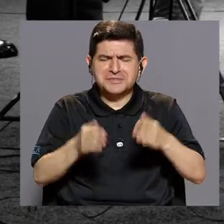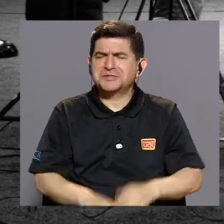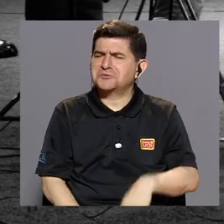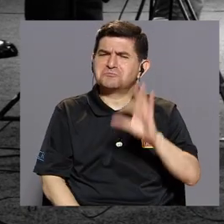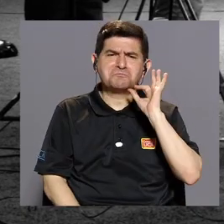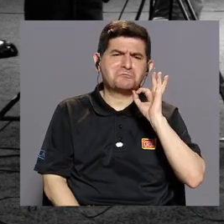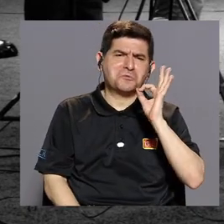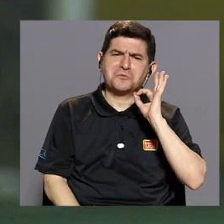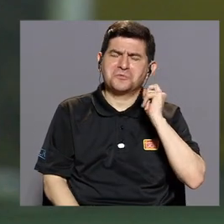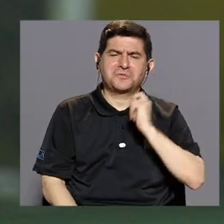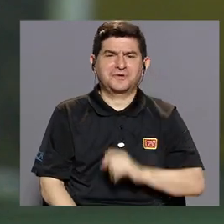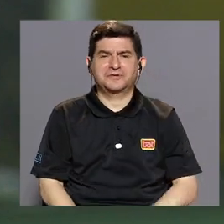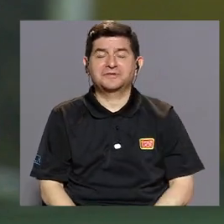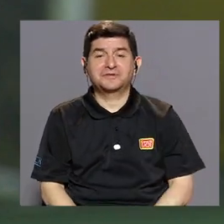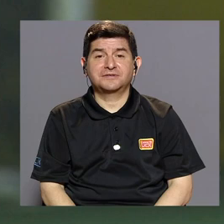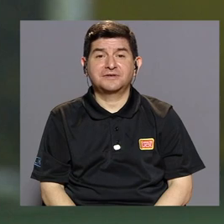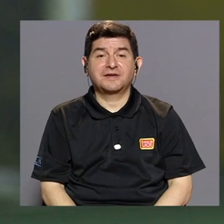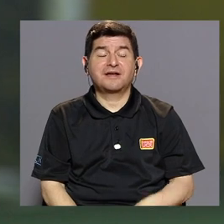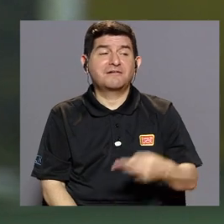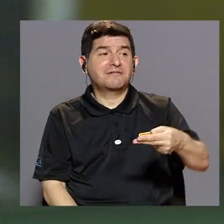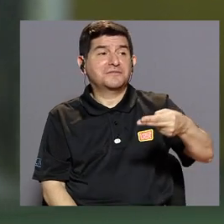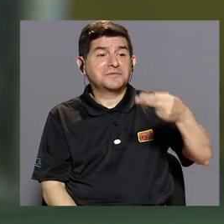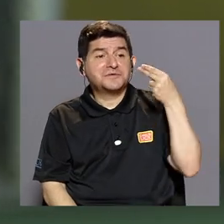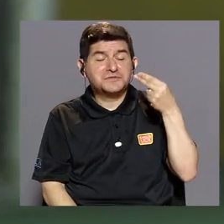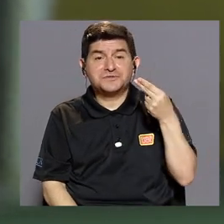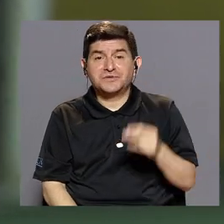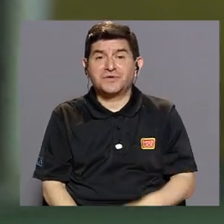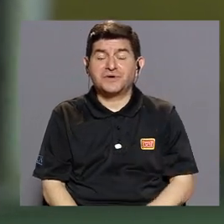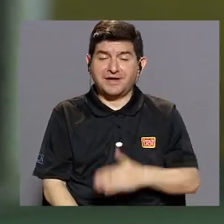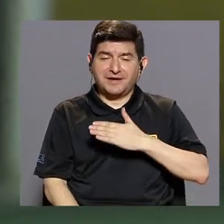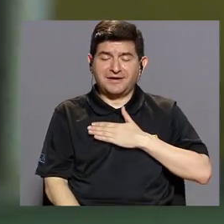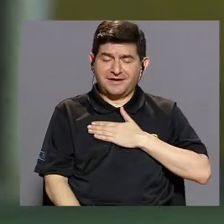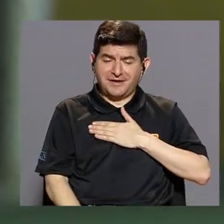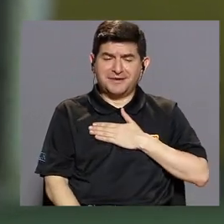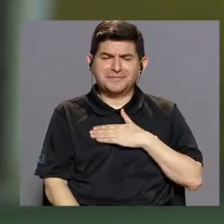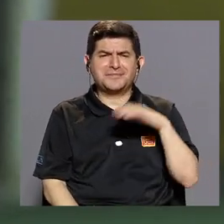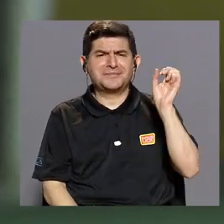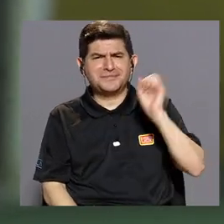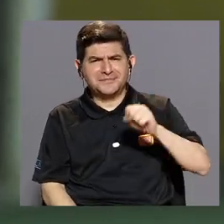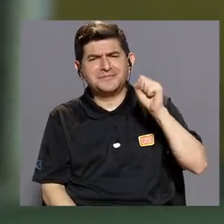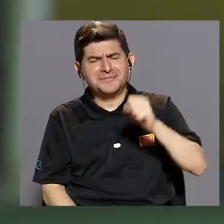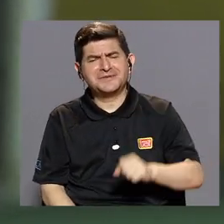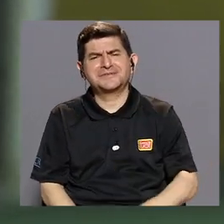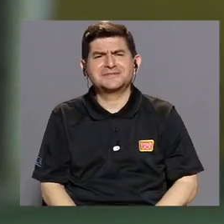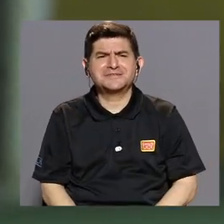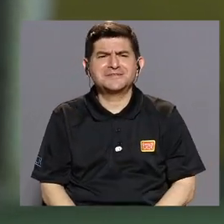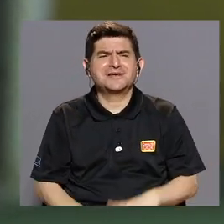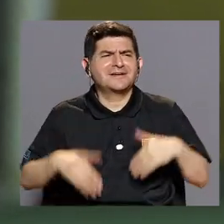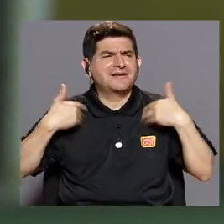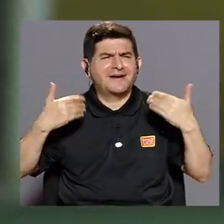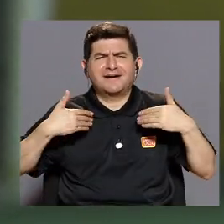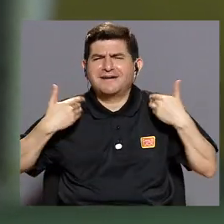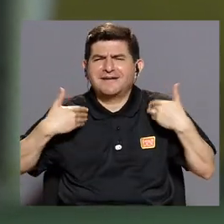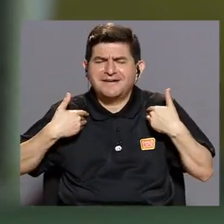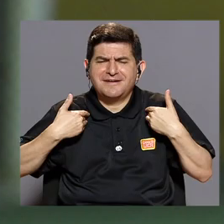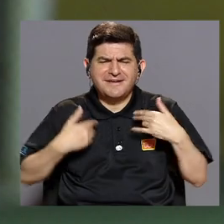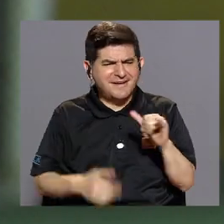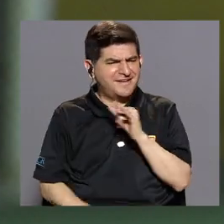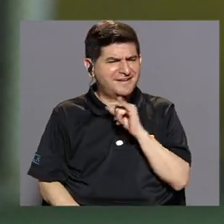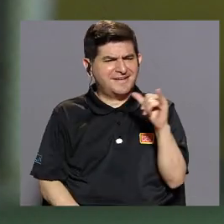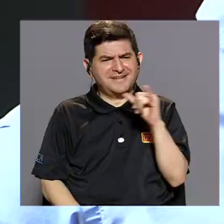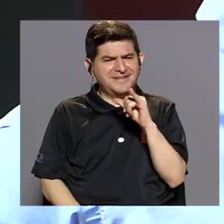vecinos. La verdad es que es una historia que me llena mucho de alegría, pero